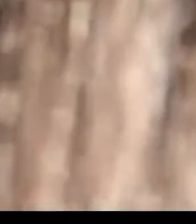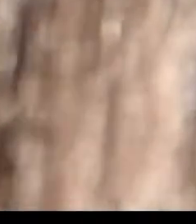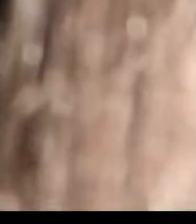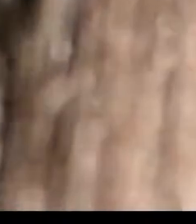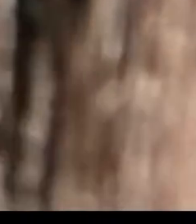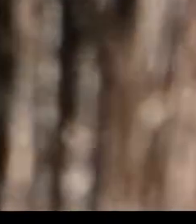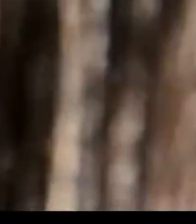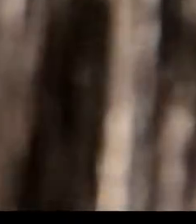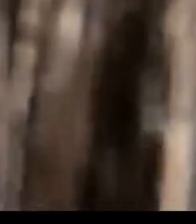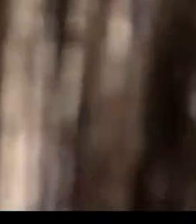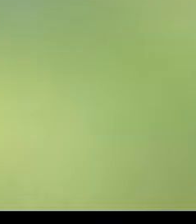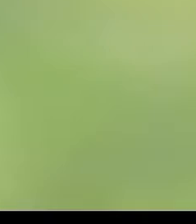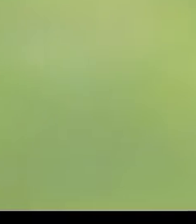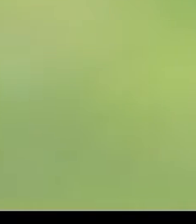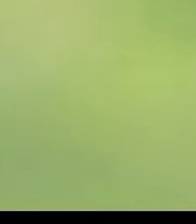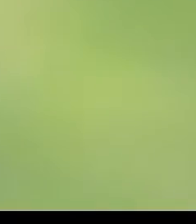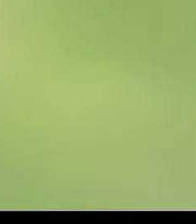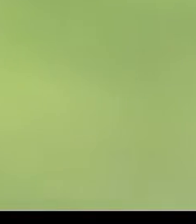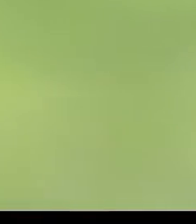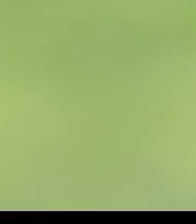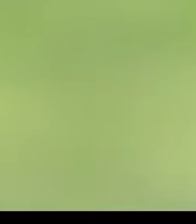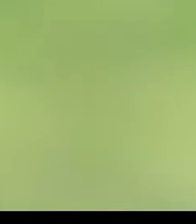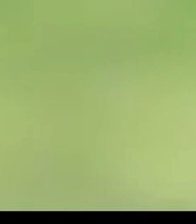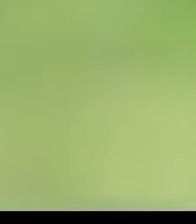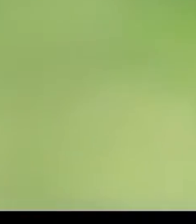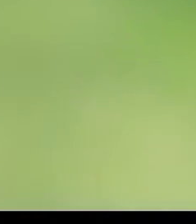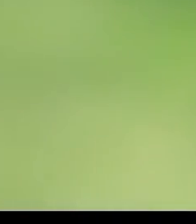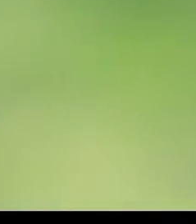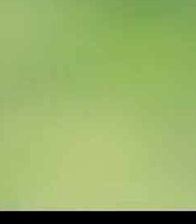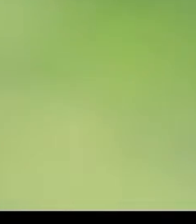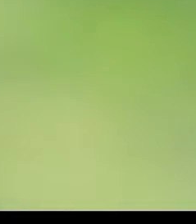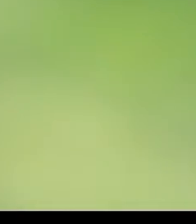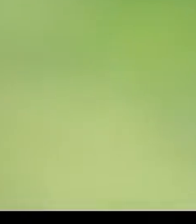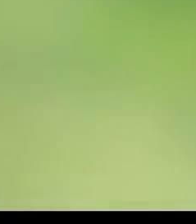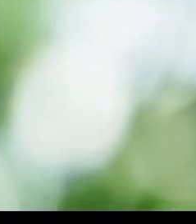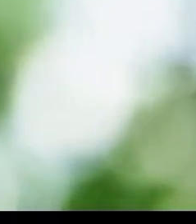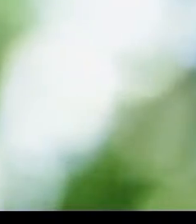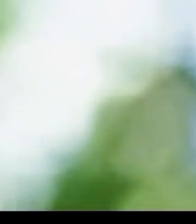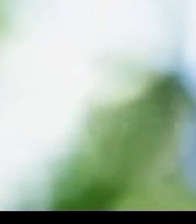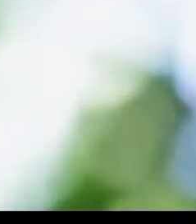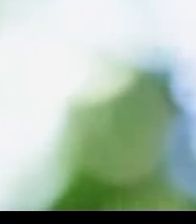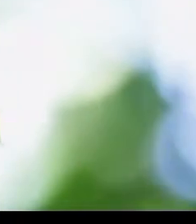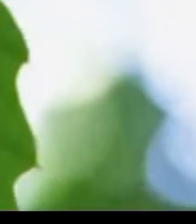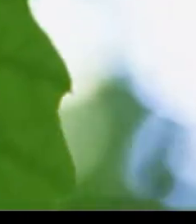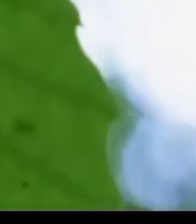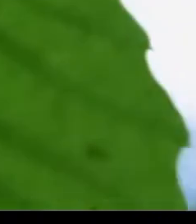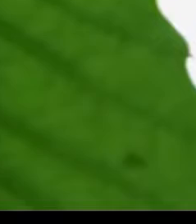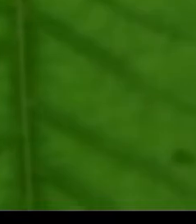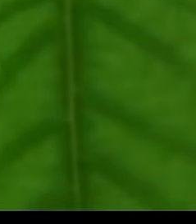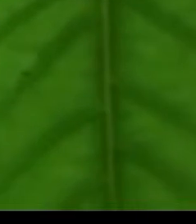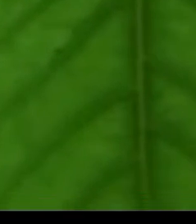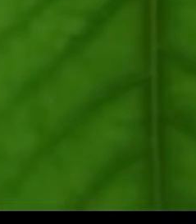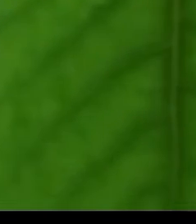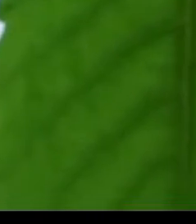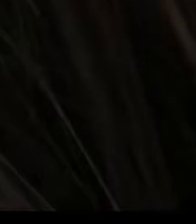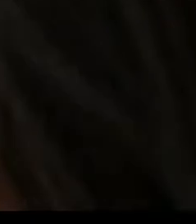Un beso en mi lugar favorito, hacerlo todo muy poquito a poquito y de repente vi que